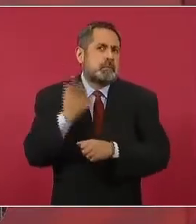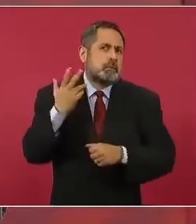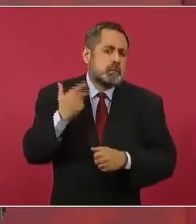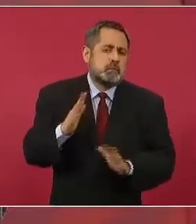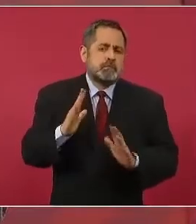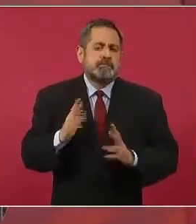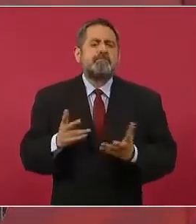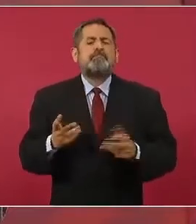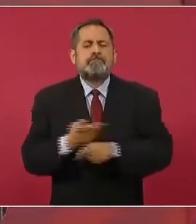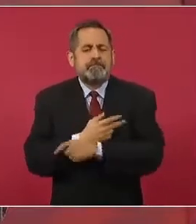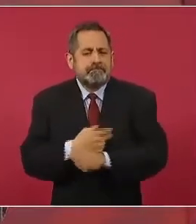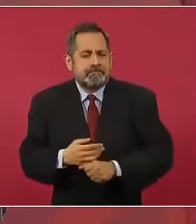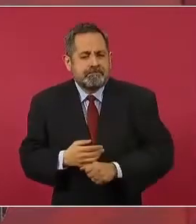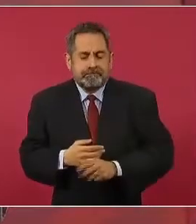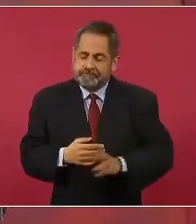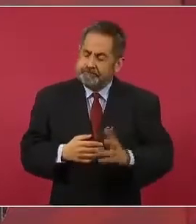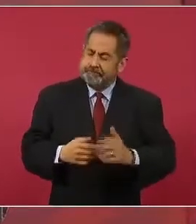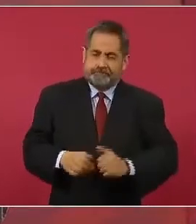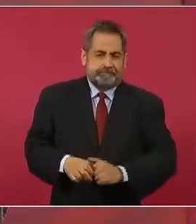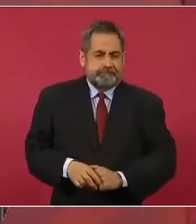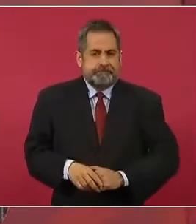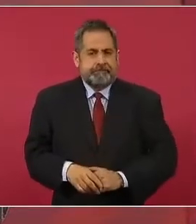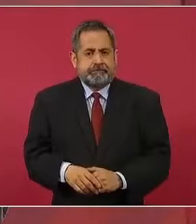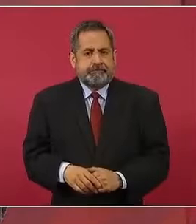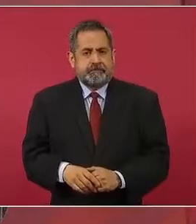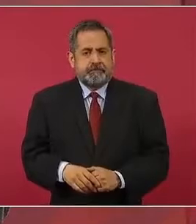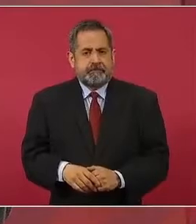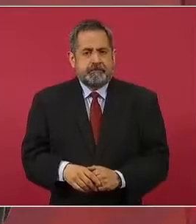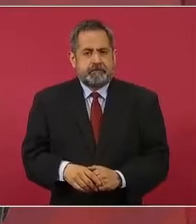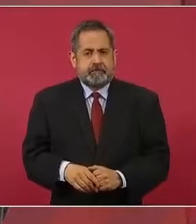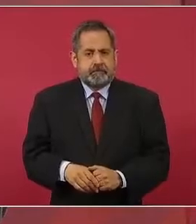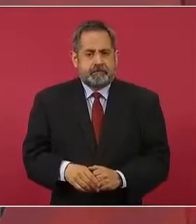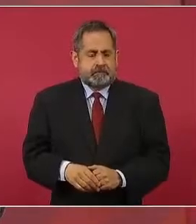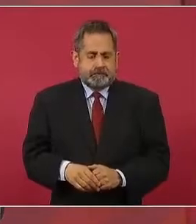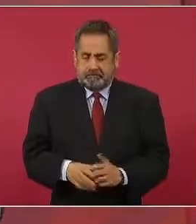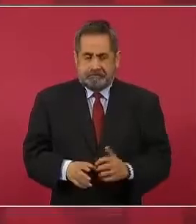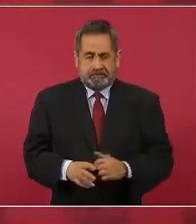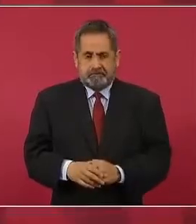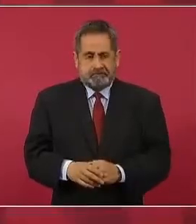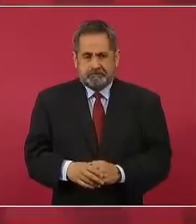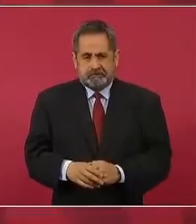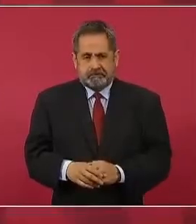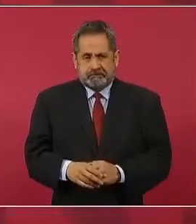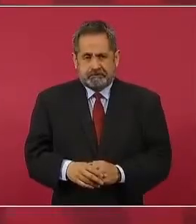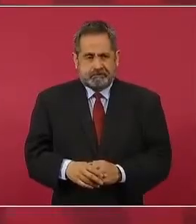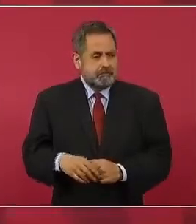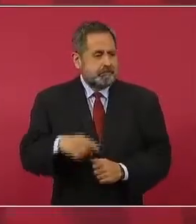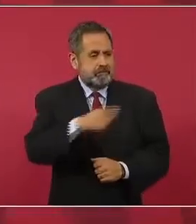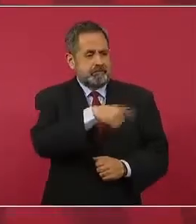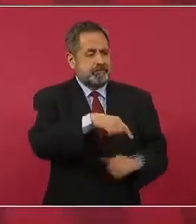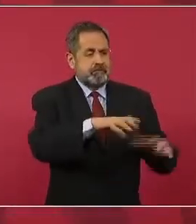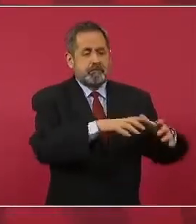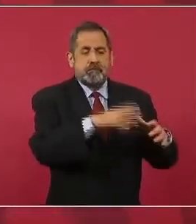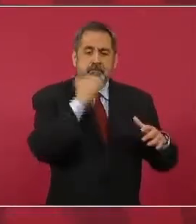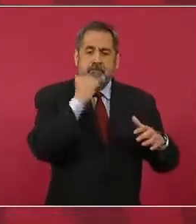se les garantizó el derecho a la salud, en este caso a la vacunación.